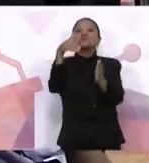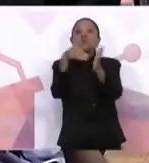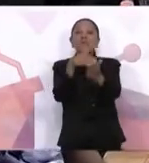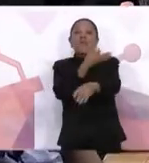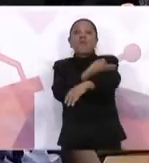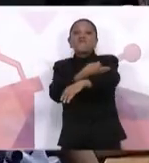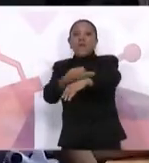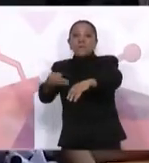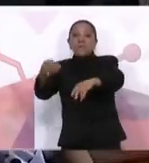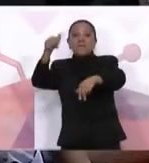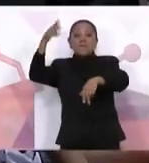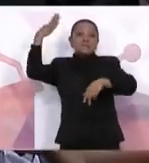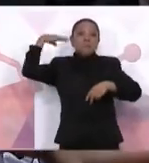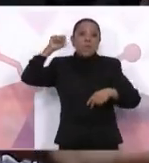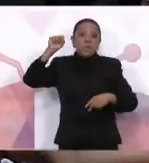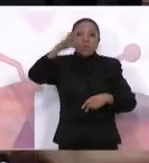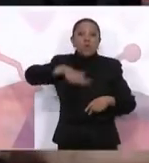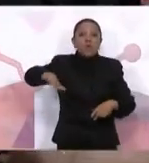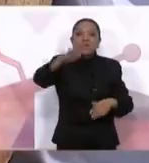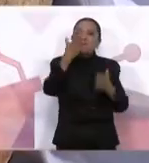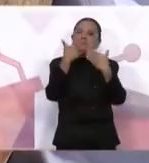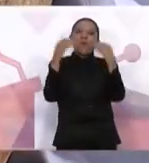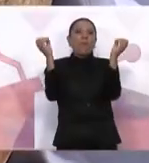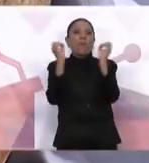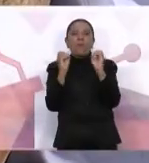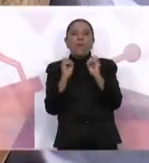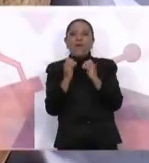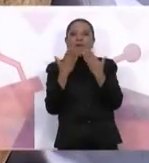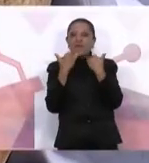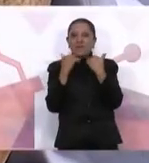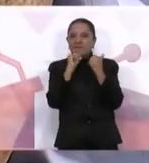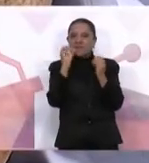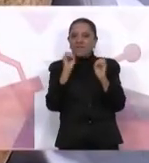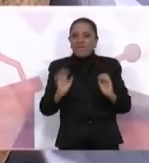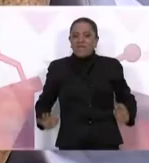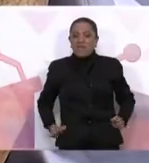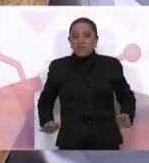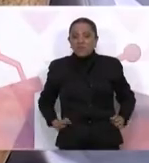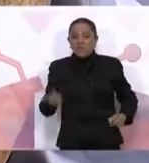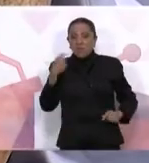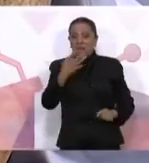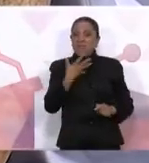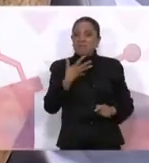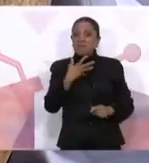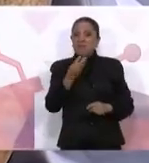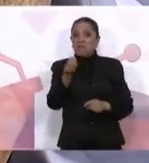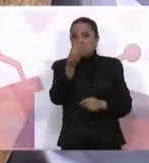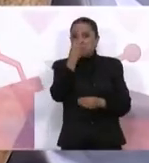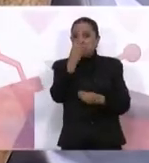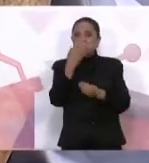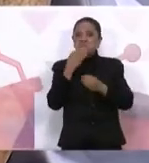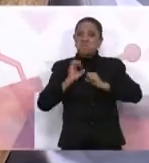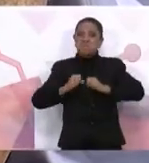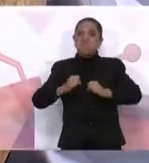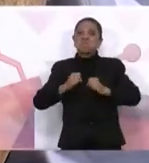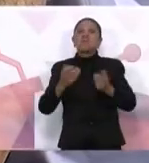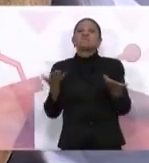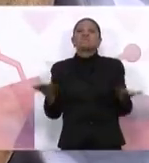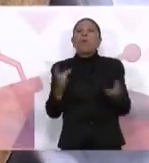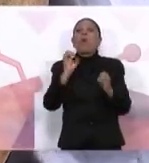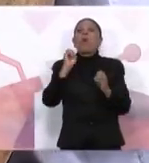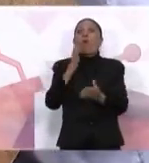que no tienen las condiciones para llevar una buena nutrición situación de marginalidad